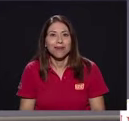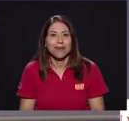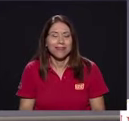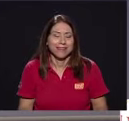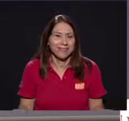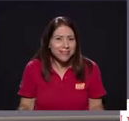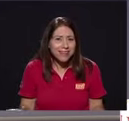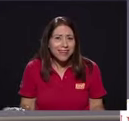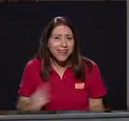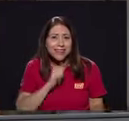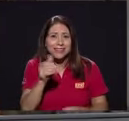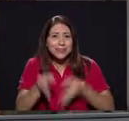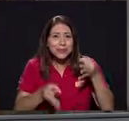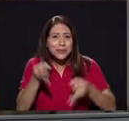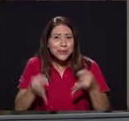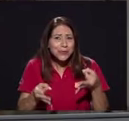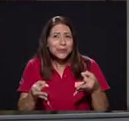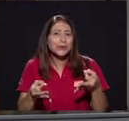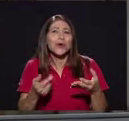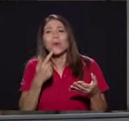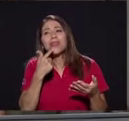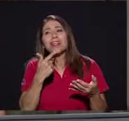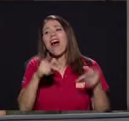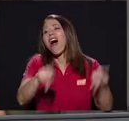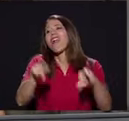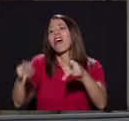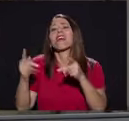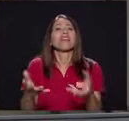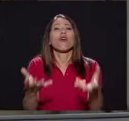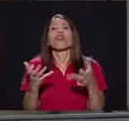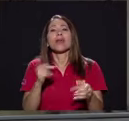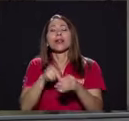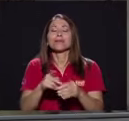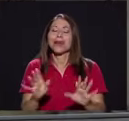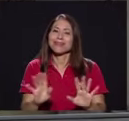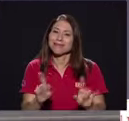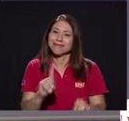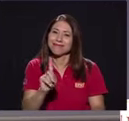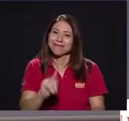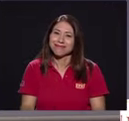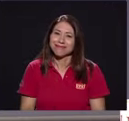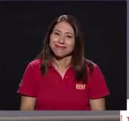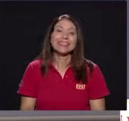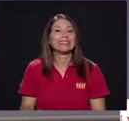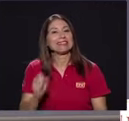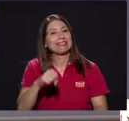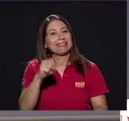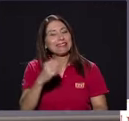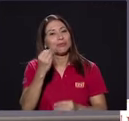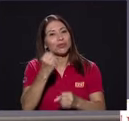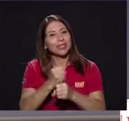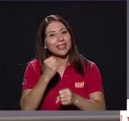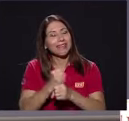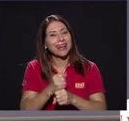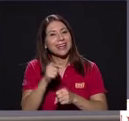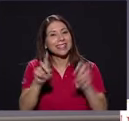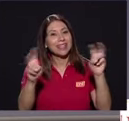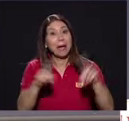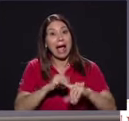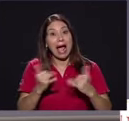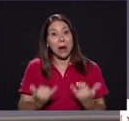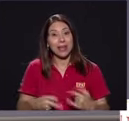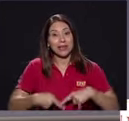injusto y hasta un poquito perverso el tema de decir que es que la gente no quiere participar. Sí, mucho que trabajar en ese tema.